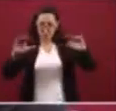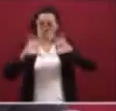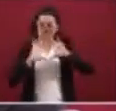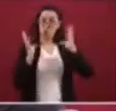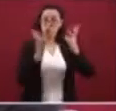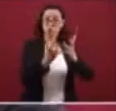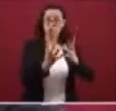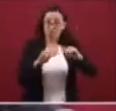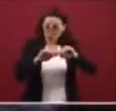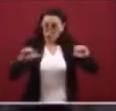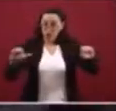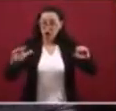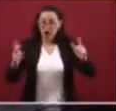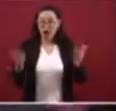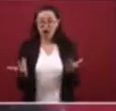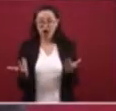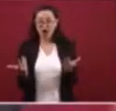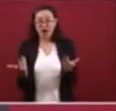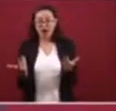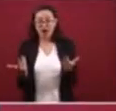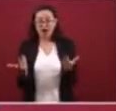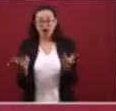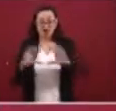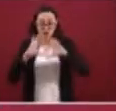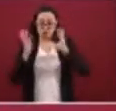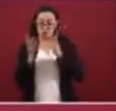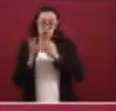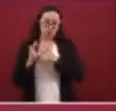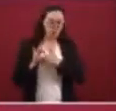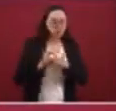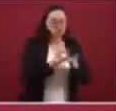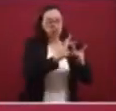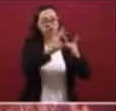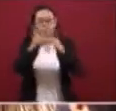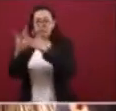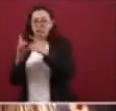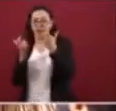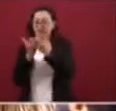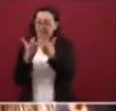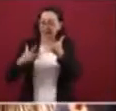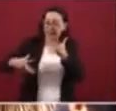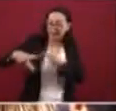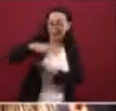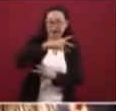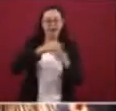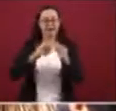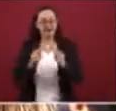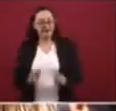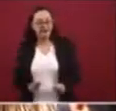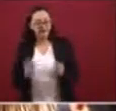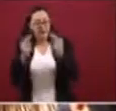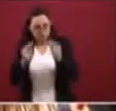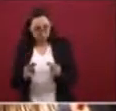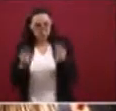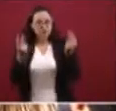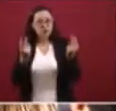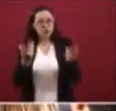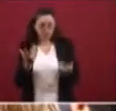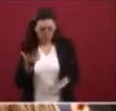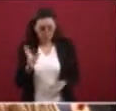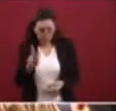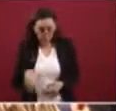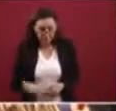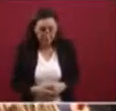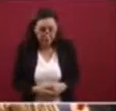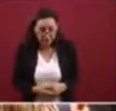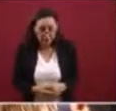Estandarizar, porque es un mundo interrelacionado económicamente, comercialmente, pero